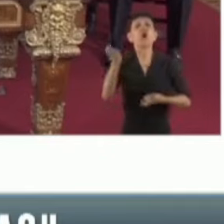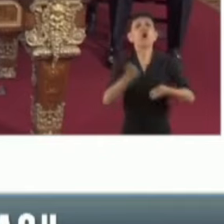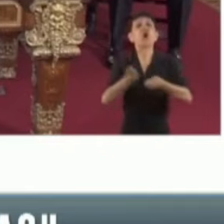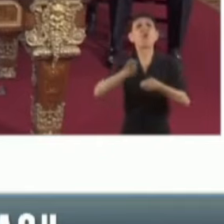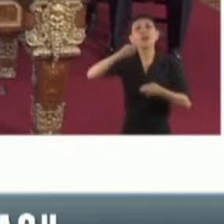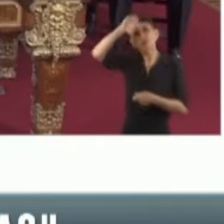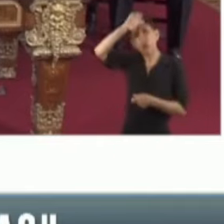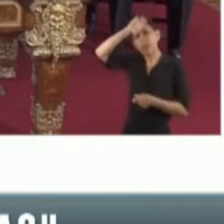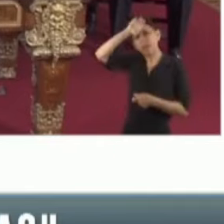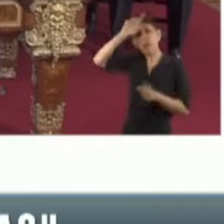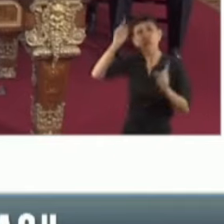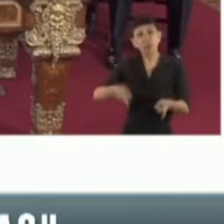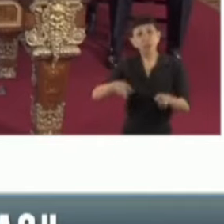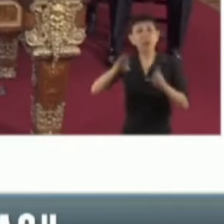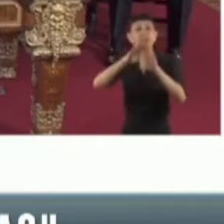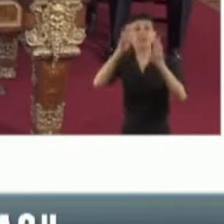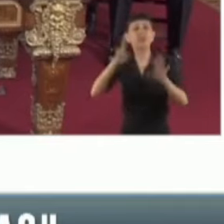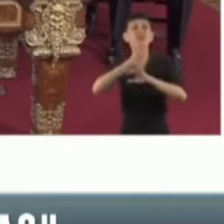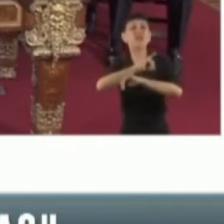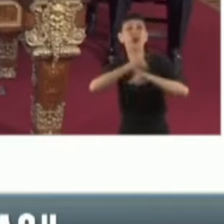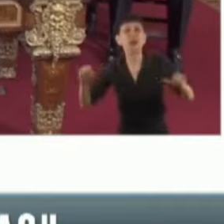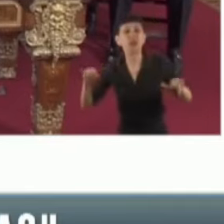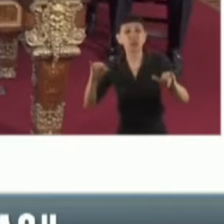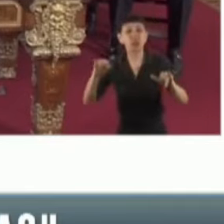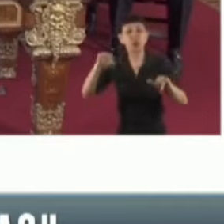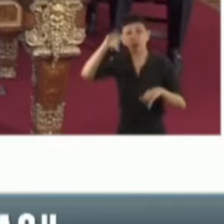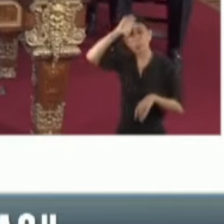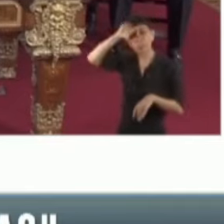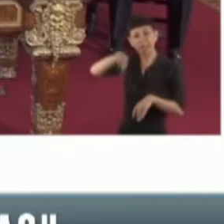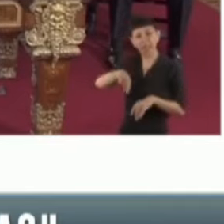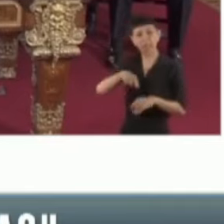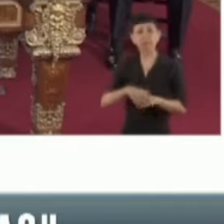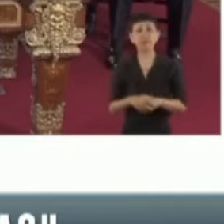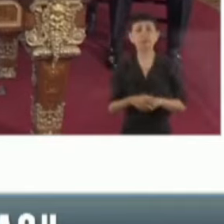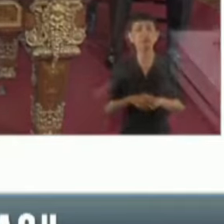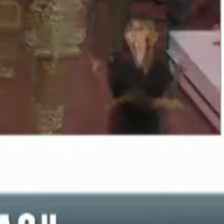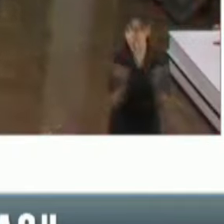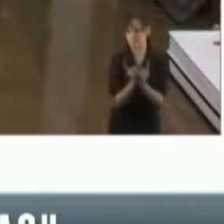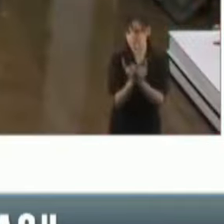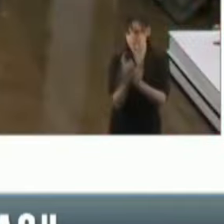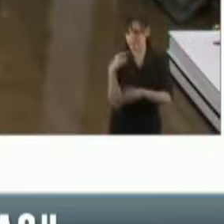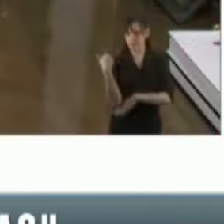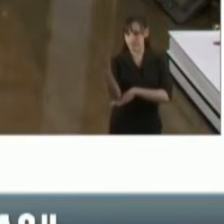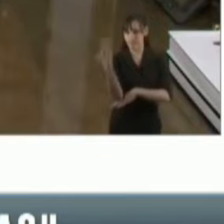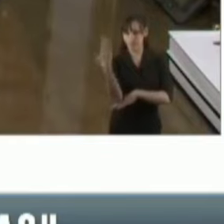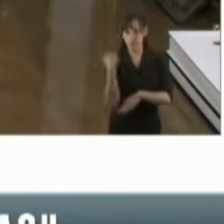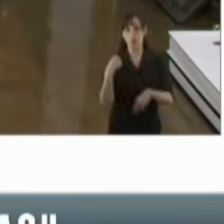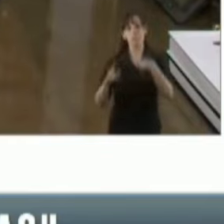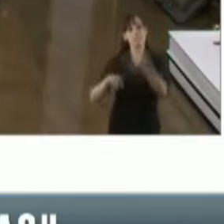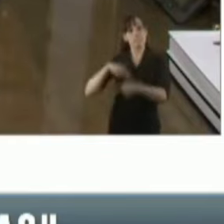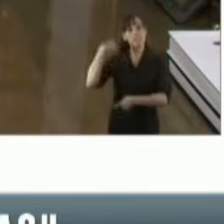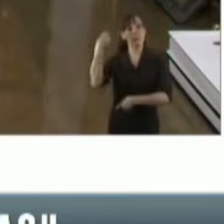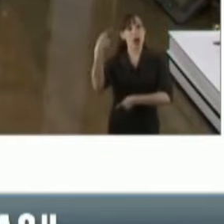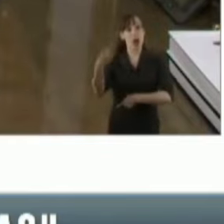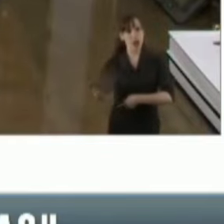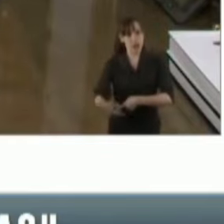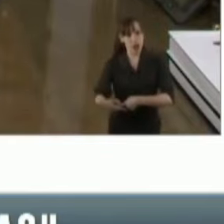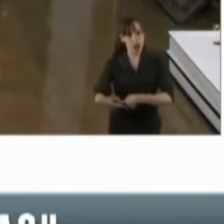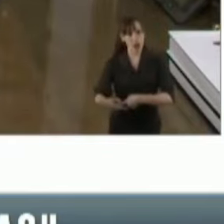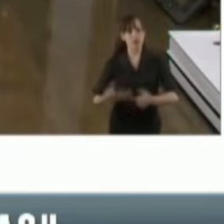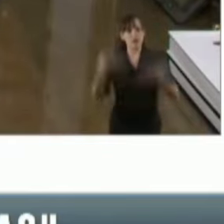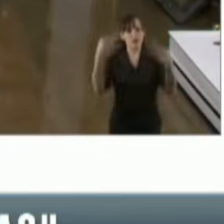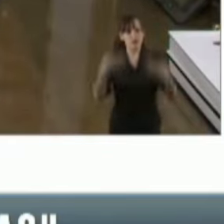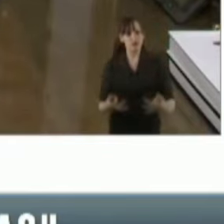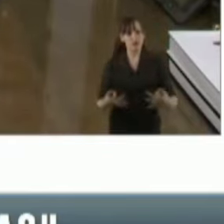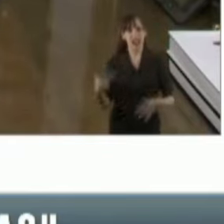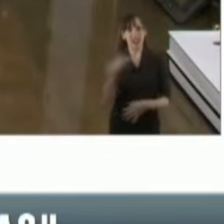nosotros cruzamos los datos de aprobación que se encuentran exactamente en 50%, ¿no? Es decir, uno dice, ¿el país cómo va? En la